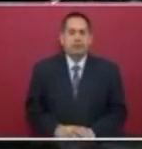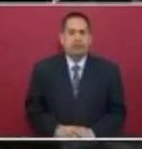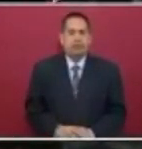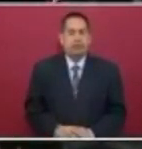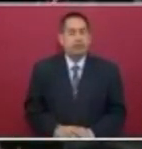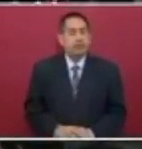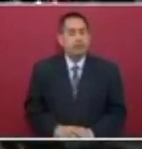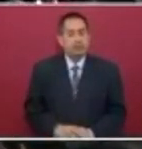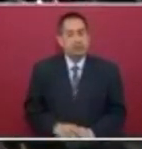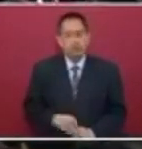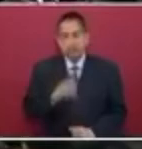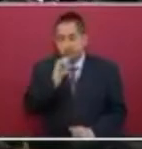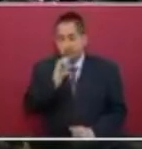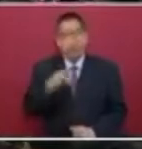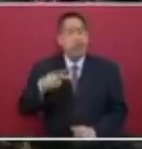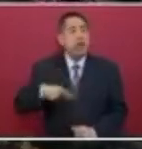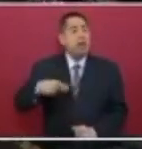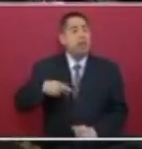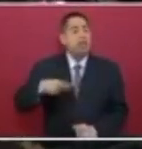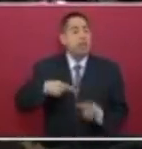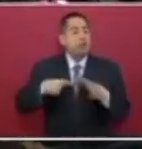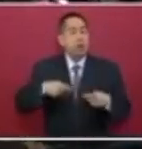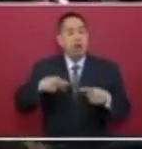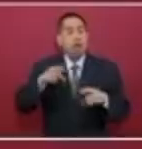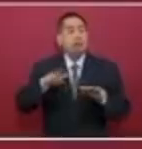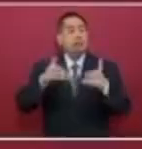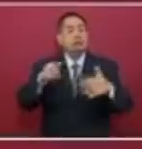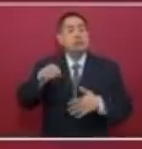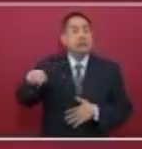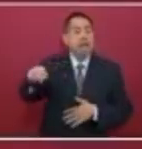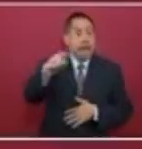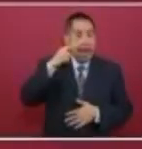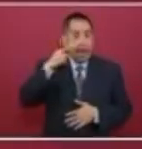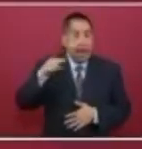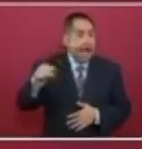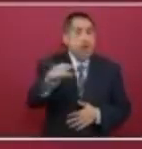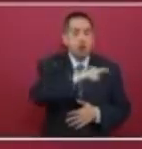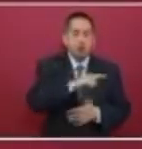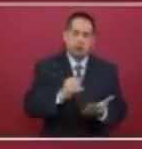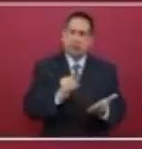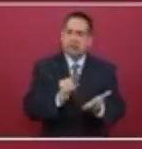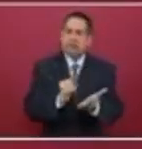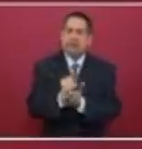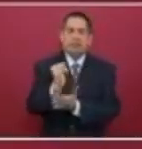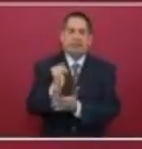Y la gente va a decidir. Todos